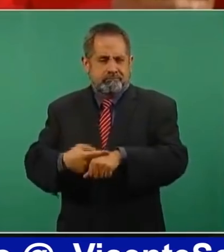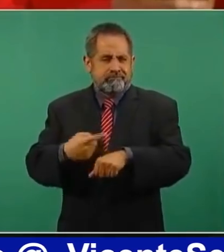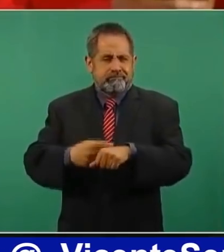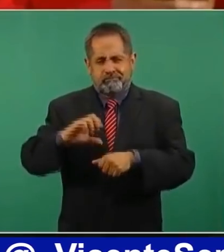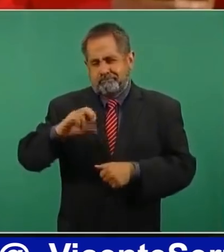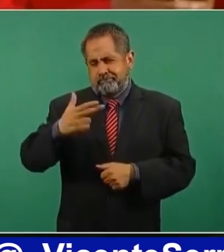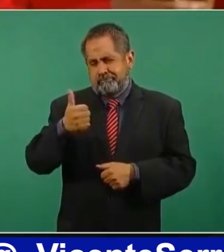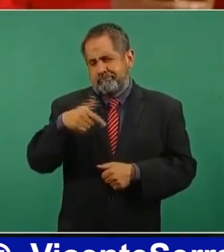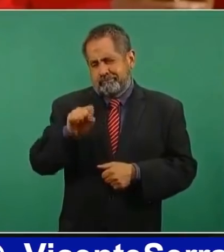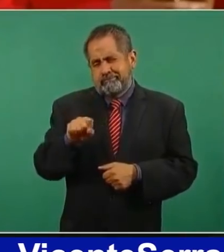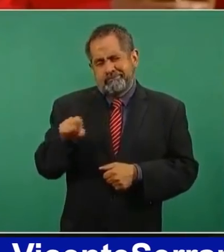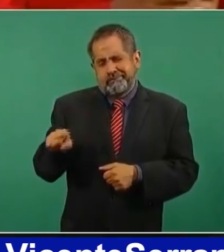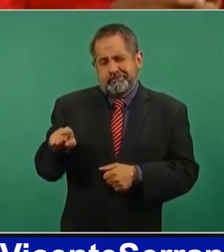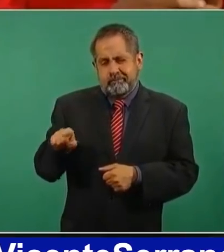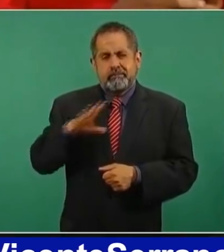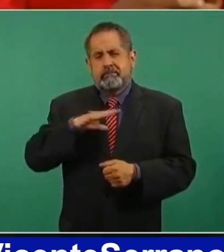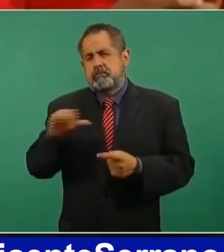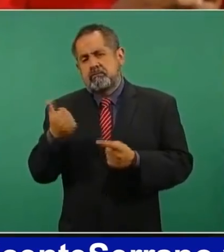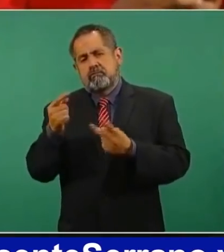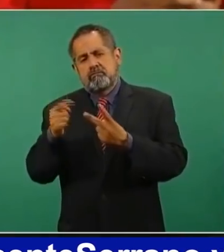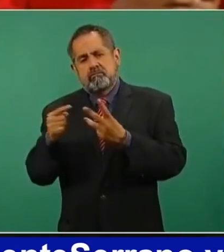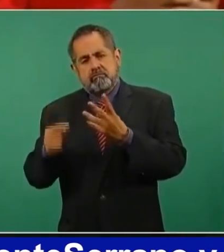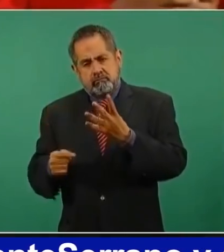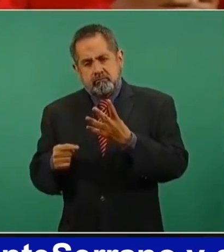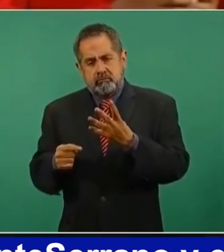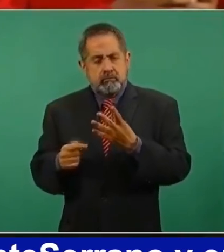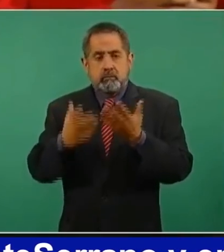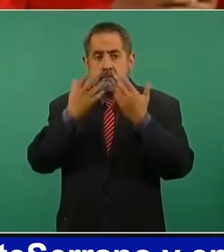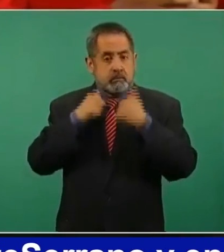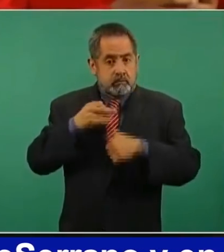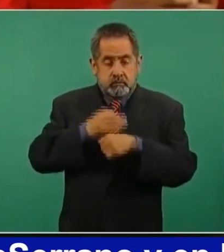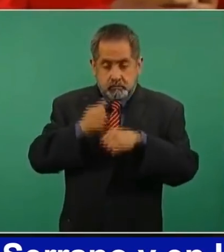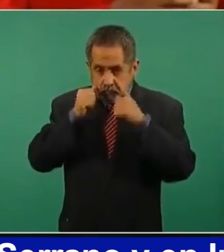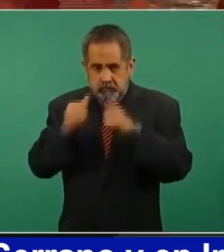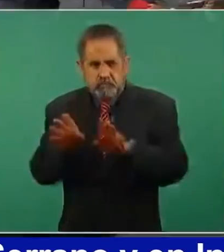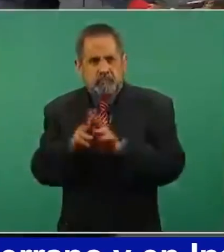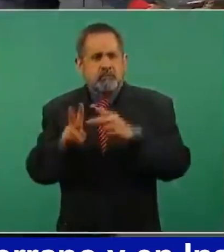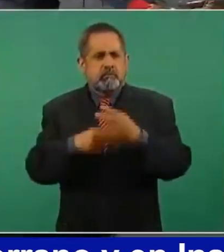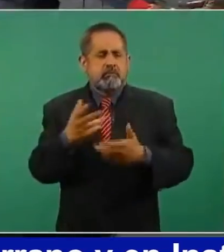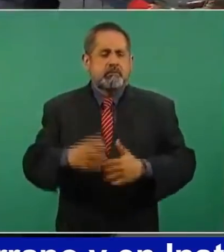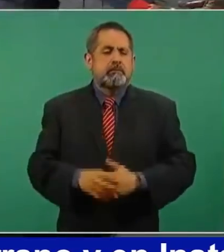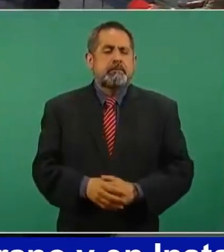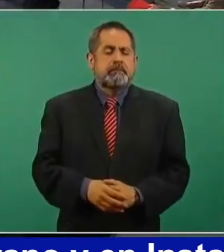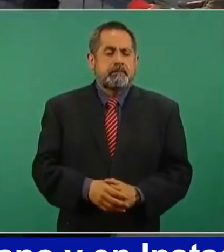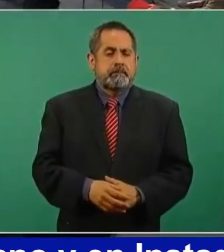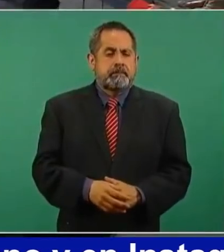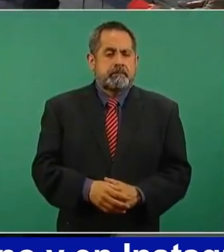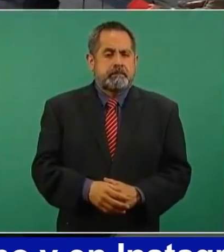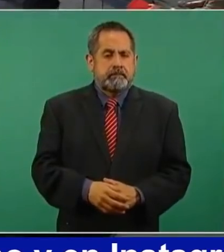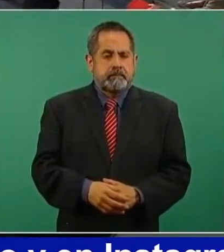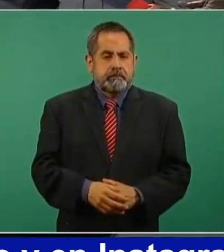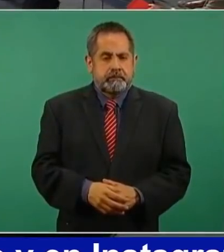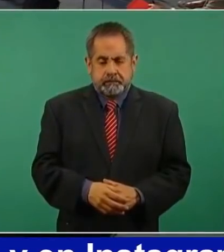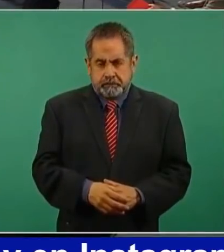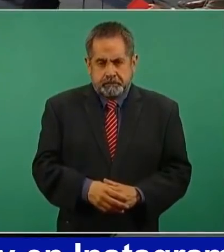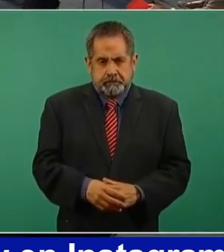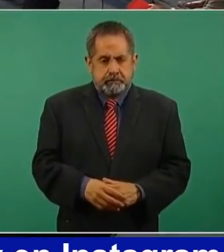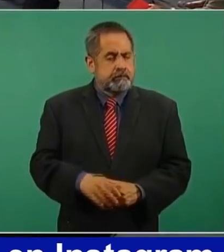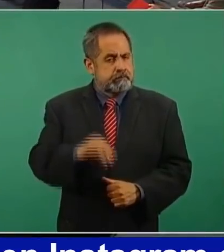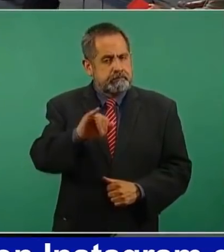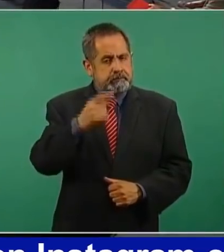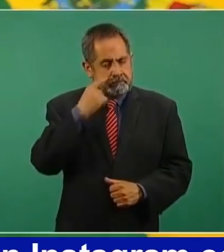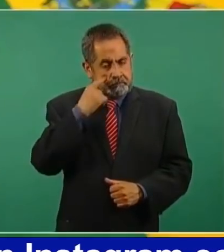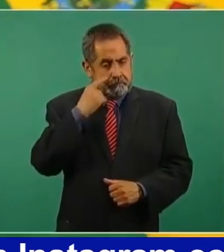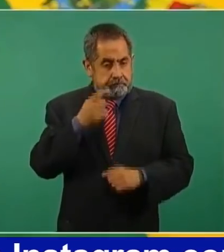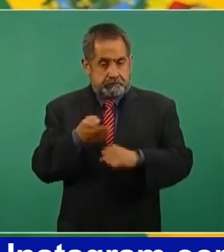y otras que son clasificadas como desatendidas en México? Sí, desde antes de la